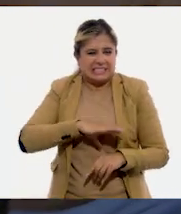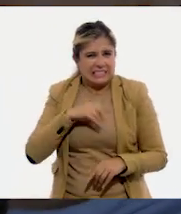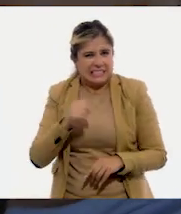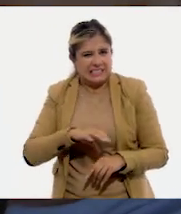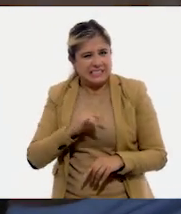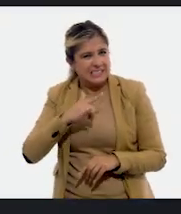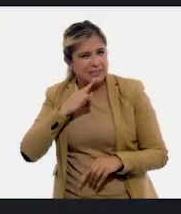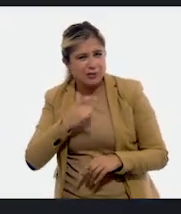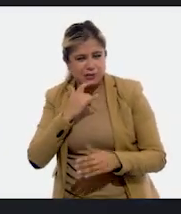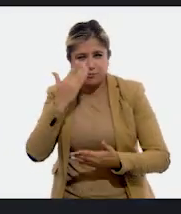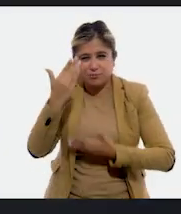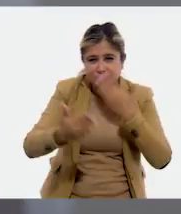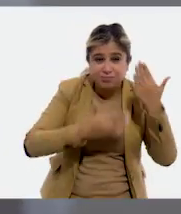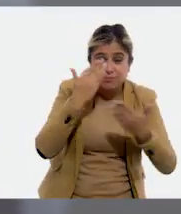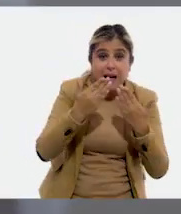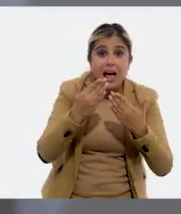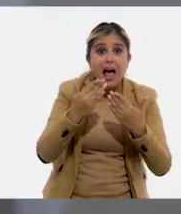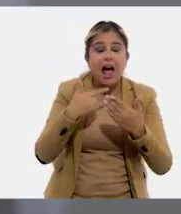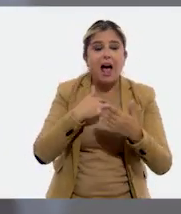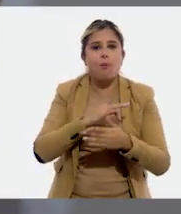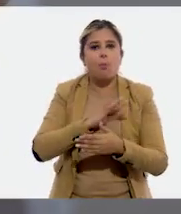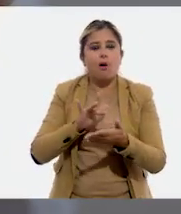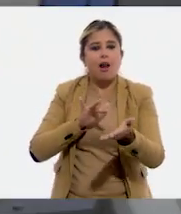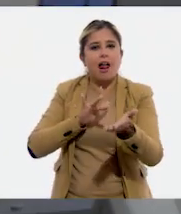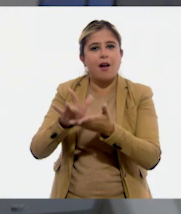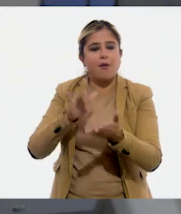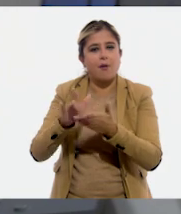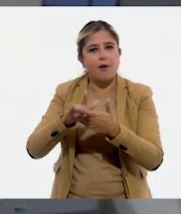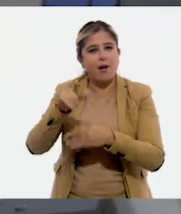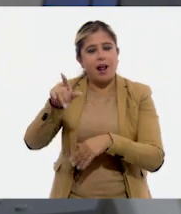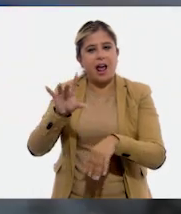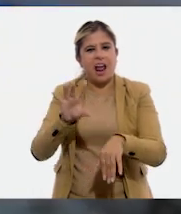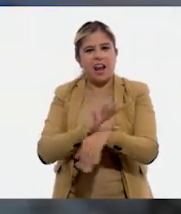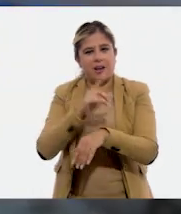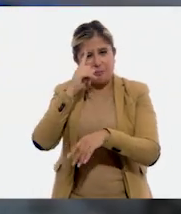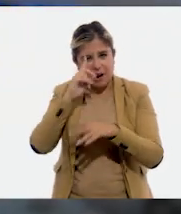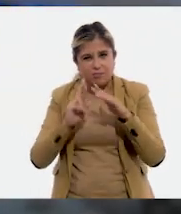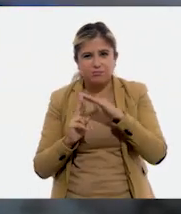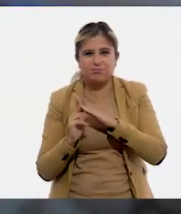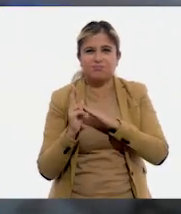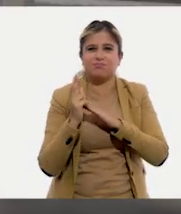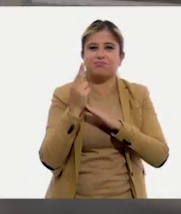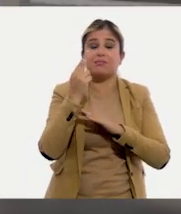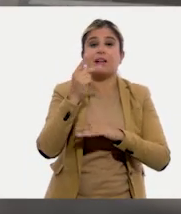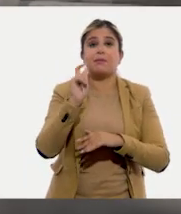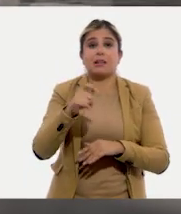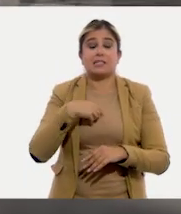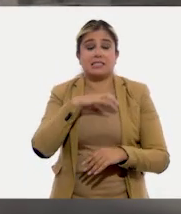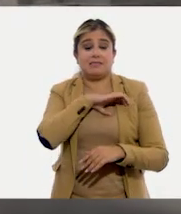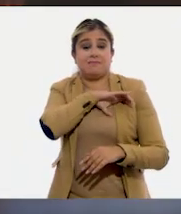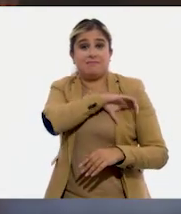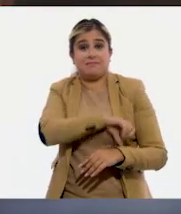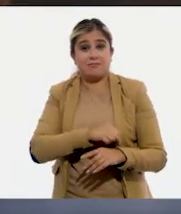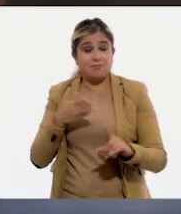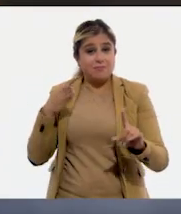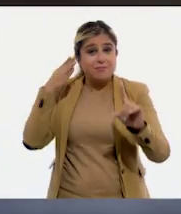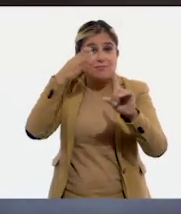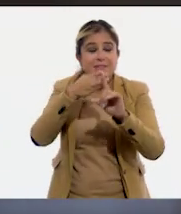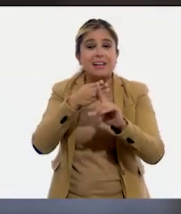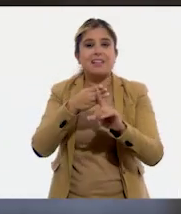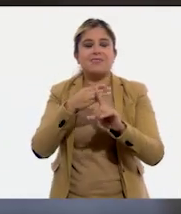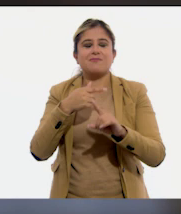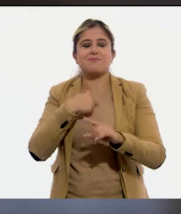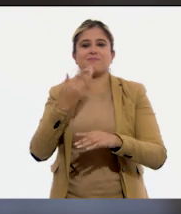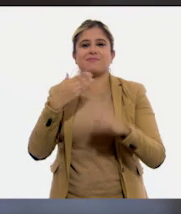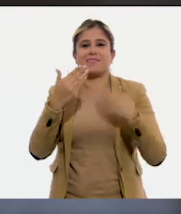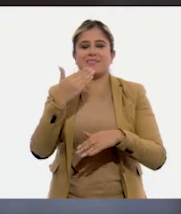estudio me llevaron a colaborar en el Organismo Internacional de Energía Atómica, convirtiendo mi pasión en un orgullo que nunca